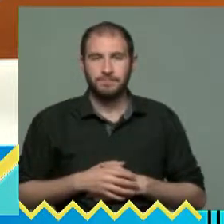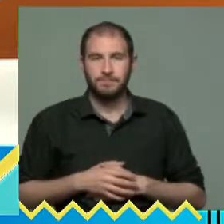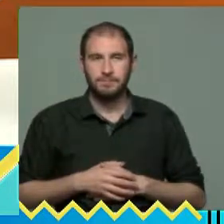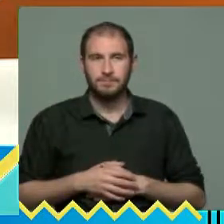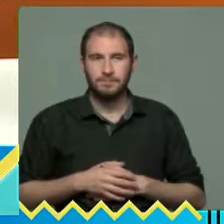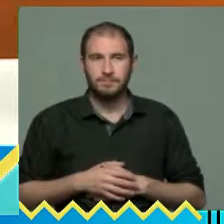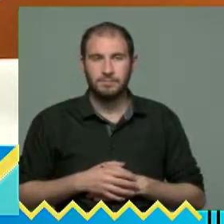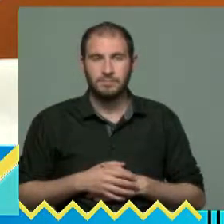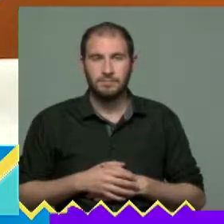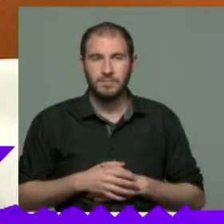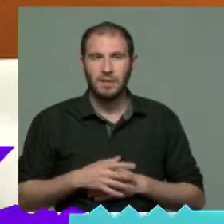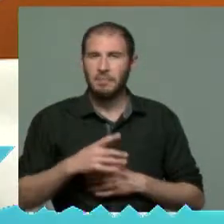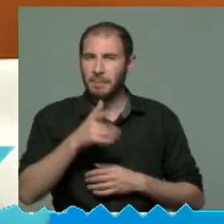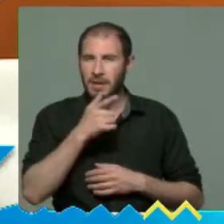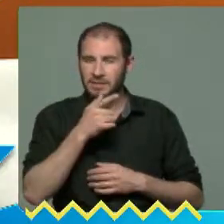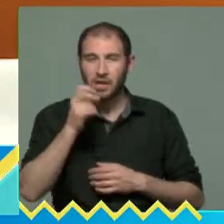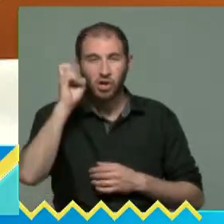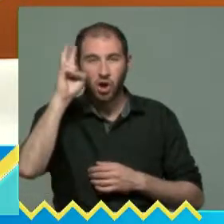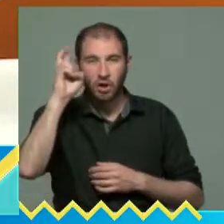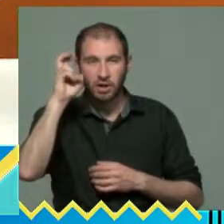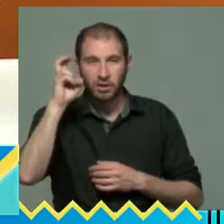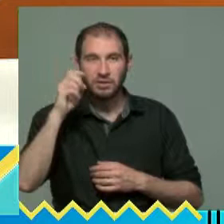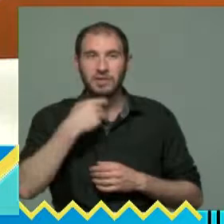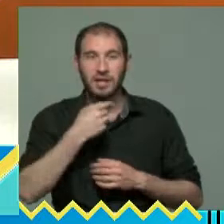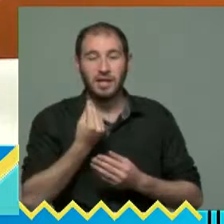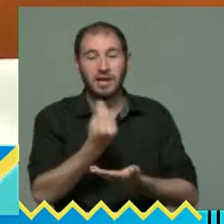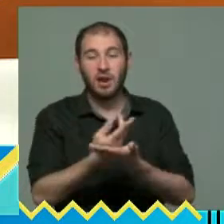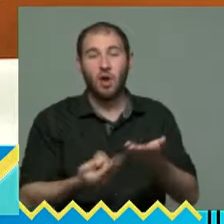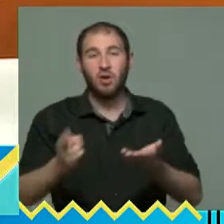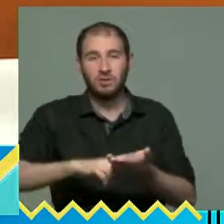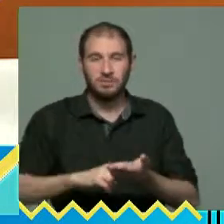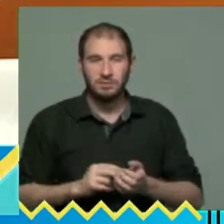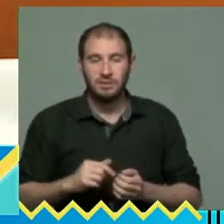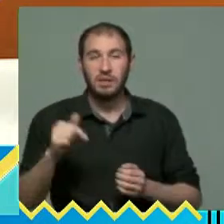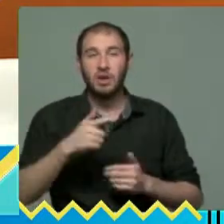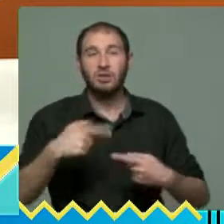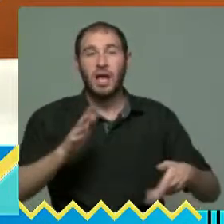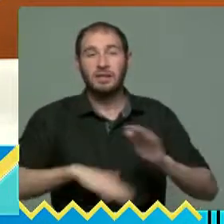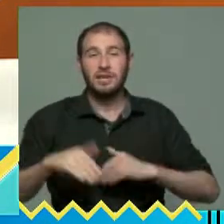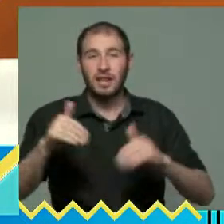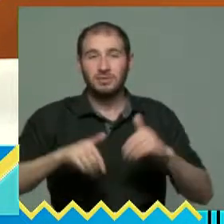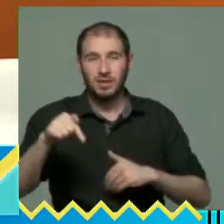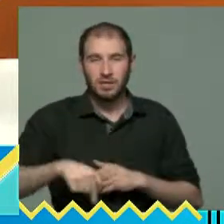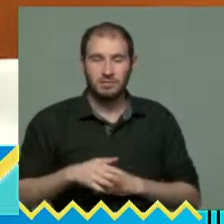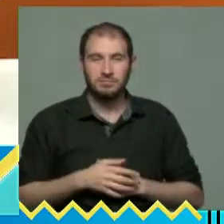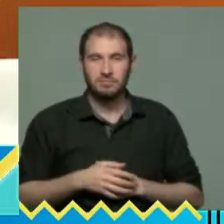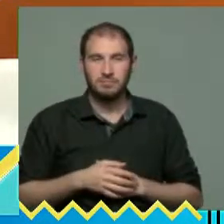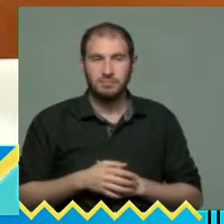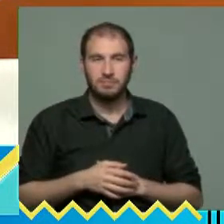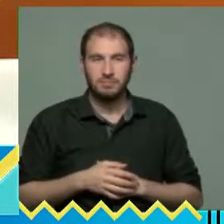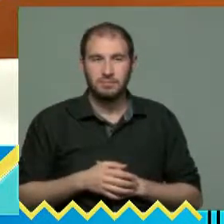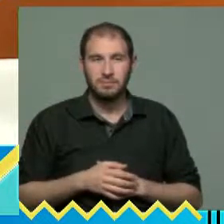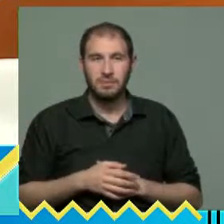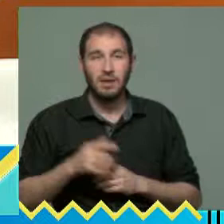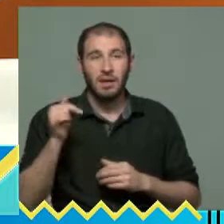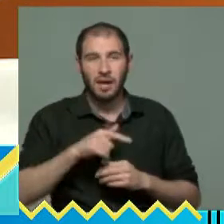tengo para mí que Alfredo Cornejo quiere ir por la reelección y por eso hizo lo que hizo en la elección y por eso,